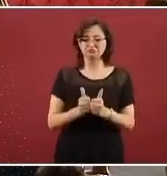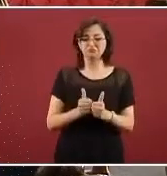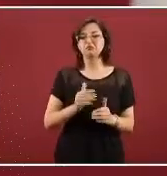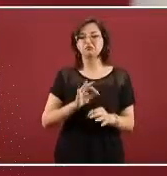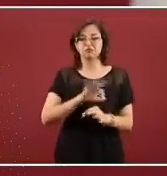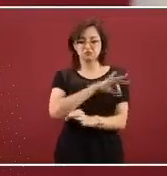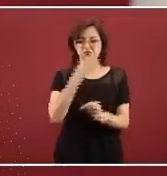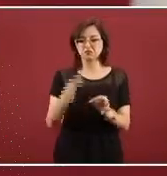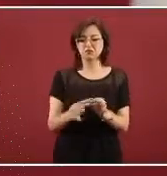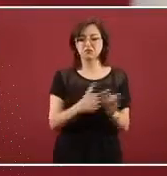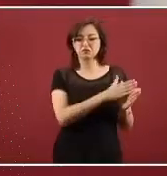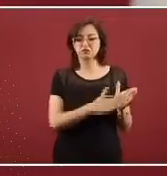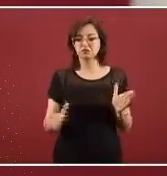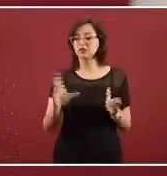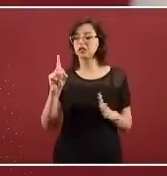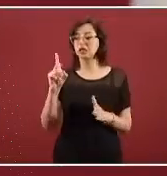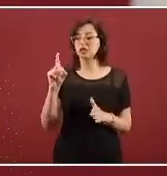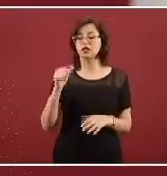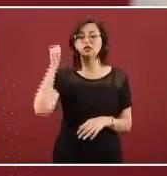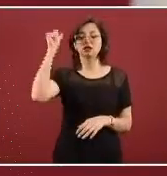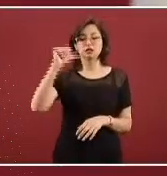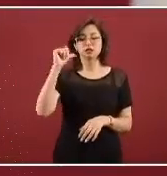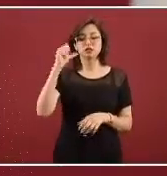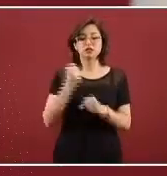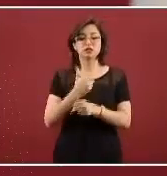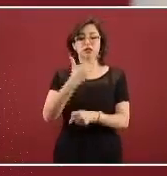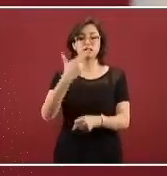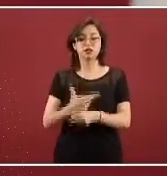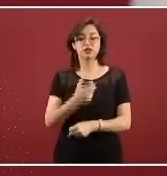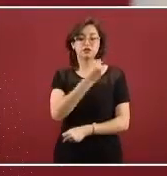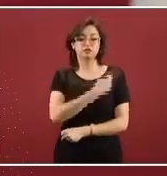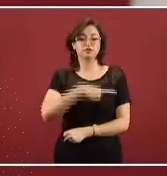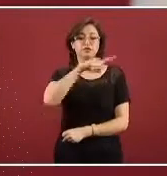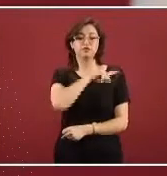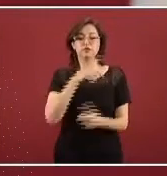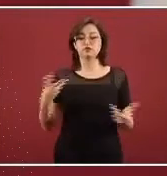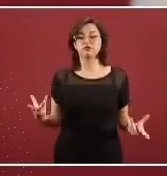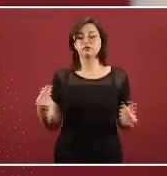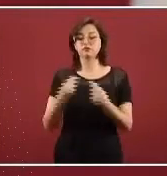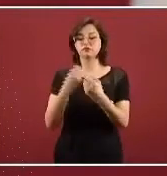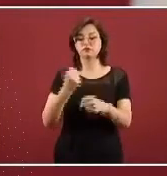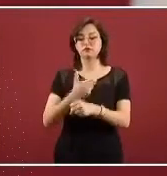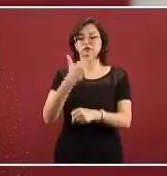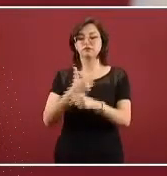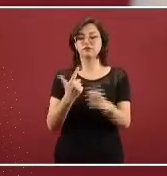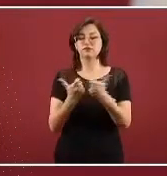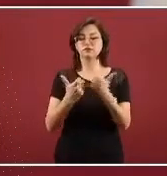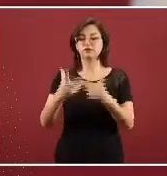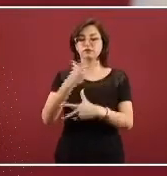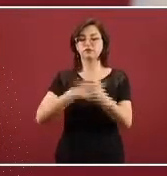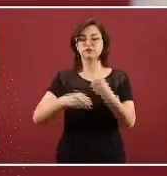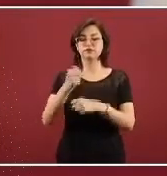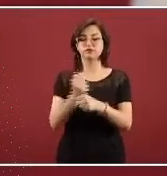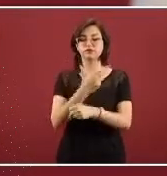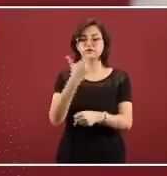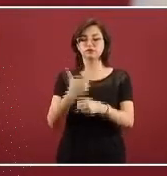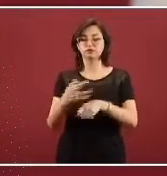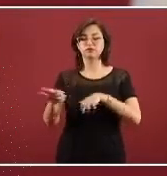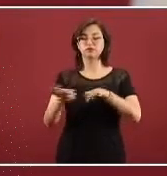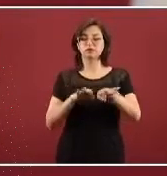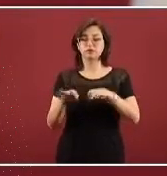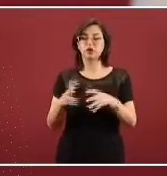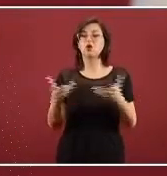después del 30 de abril, la Secretaría de Salud, en acuerdo con la Secretaría de Economía y la Secretaría del Trabajo,